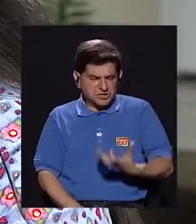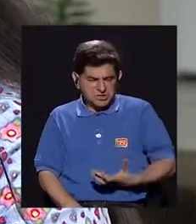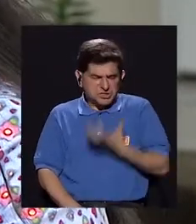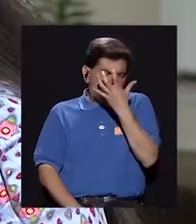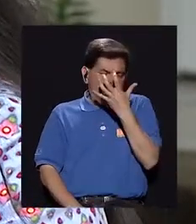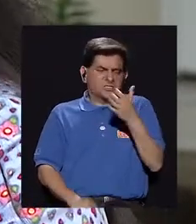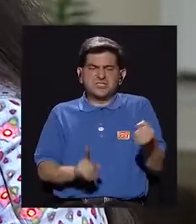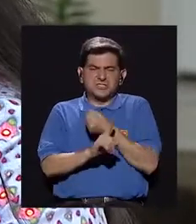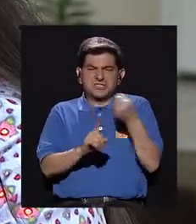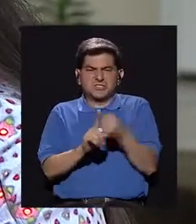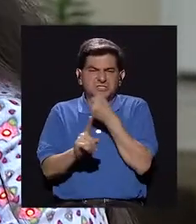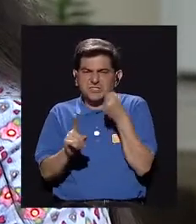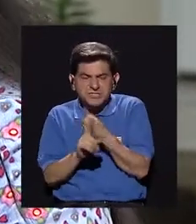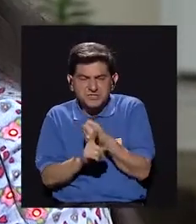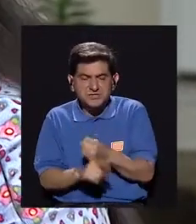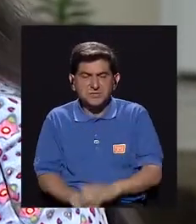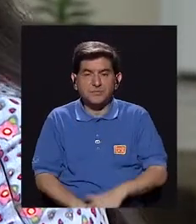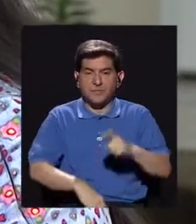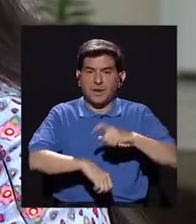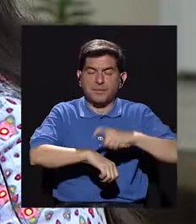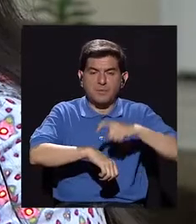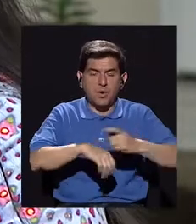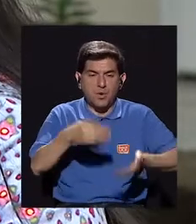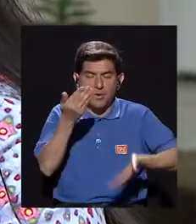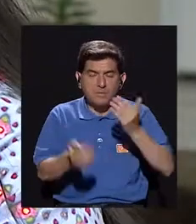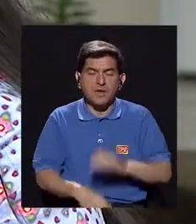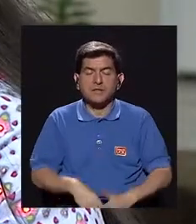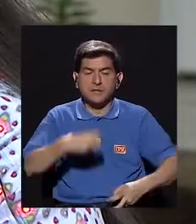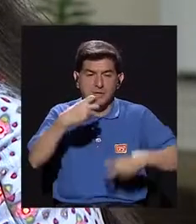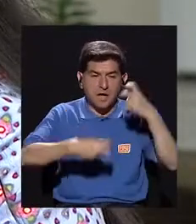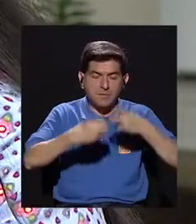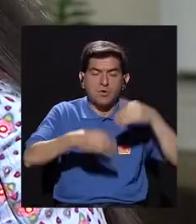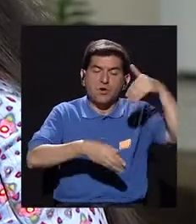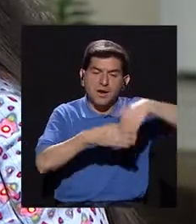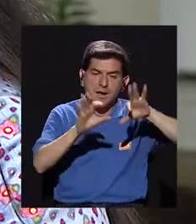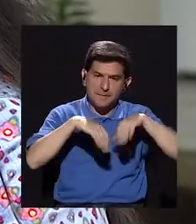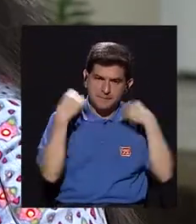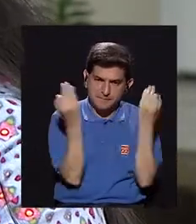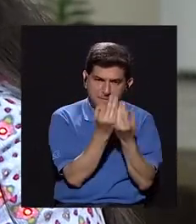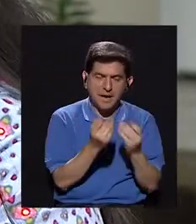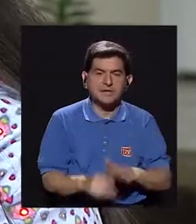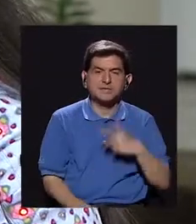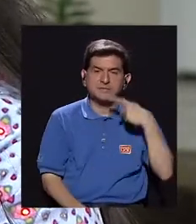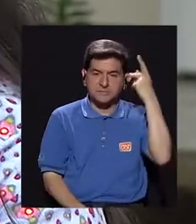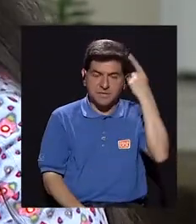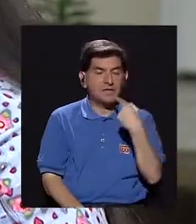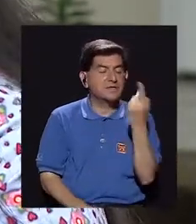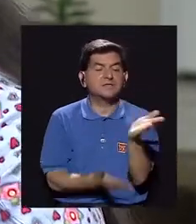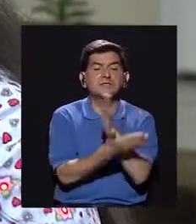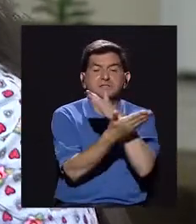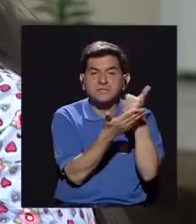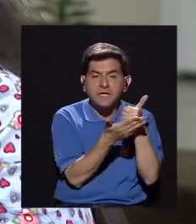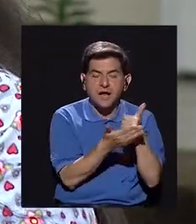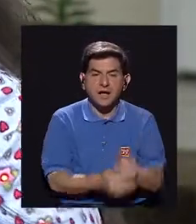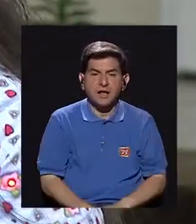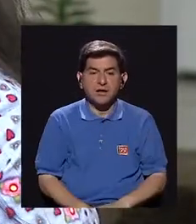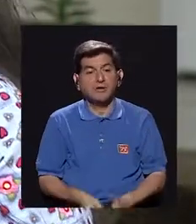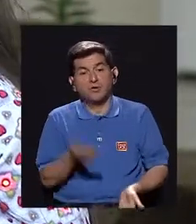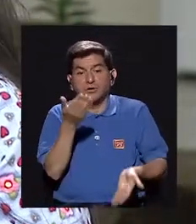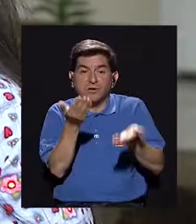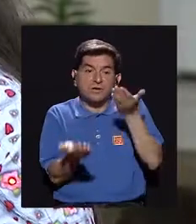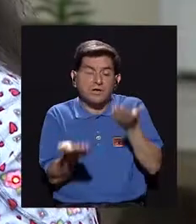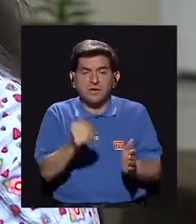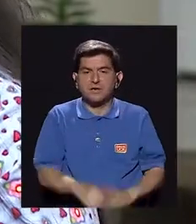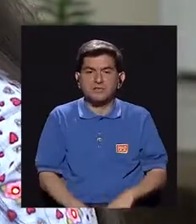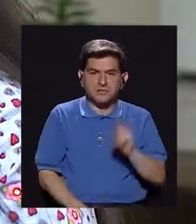me enoja y me torno violento. Ahí es donde vienen inclusive los conflictos a nivel de la familia, que los papás les dicen algo y de una u